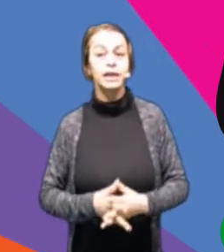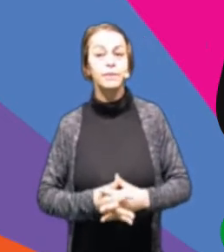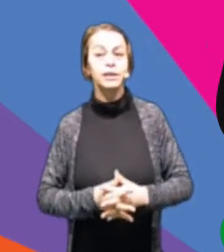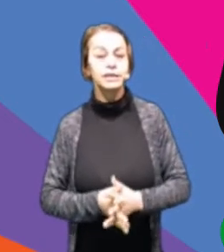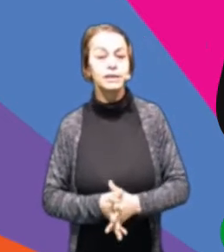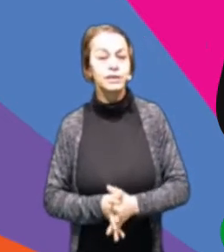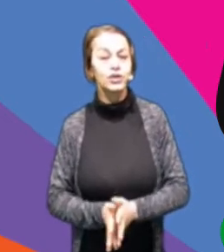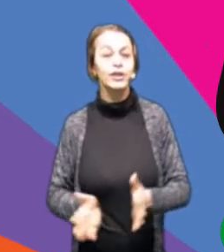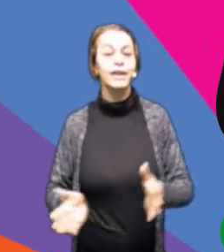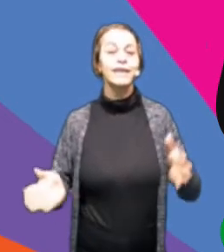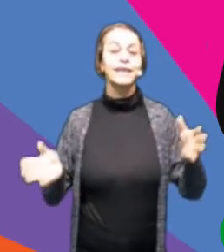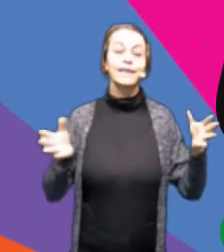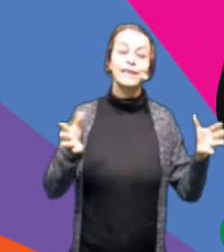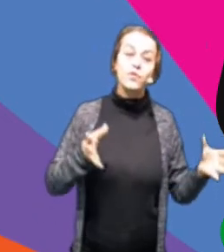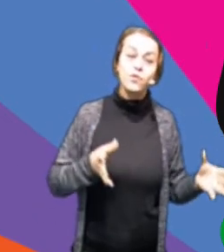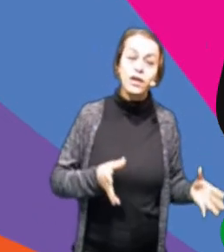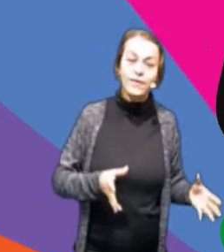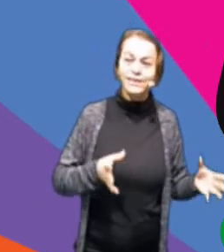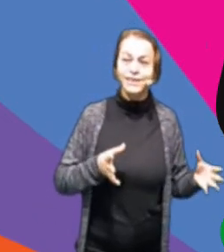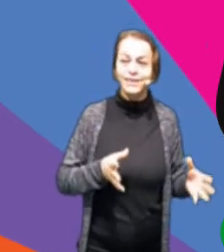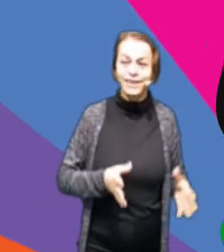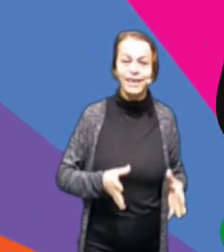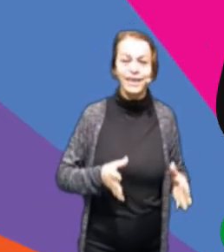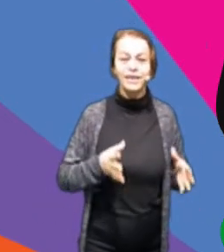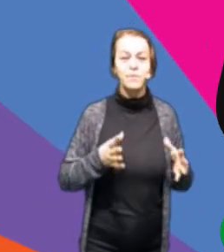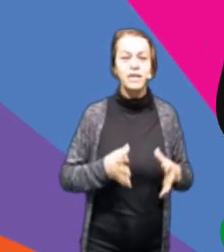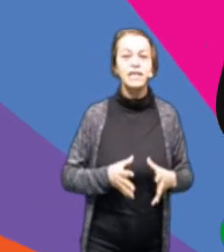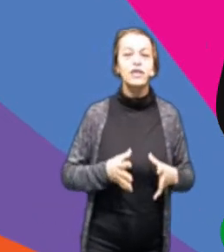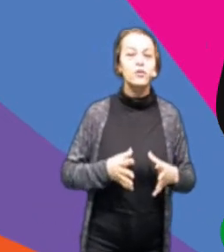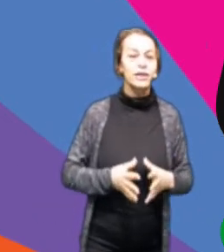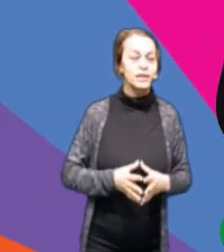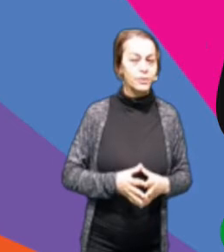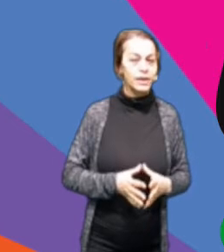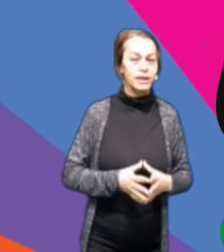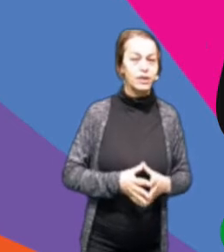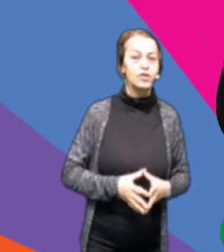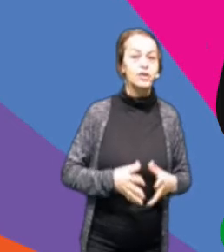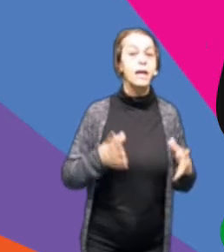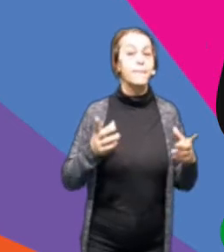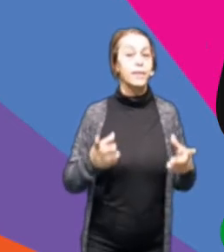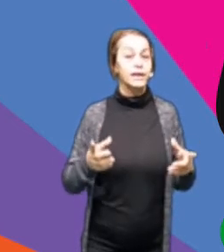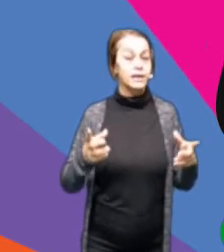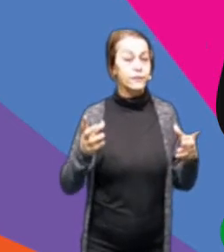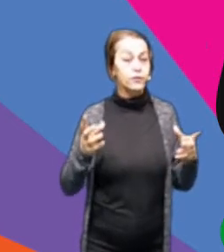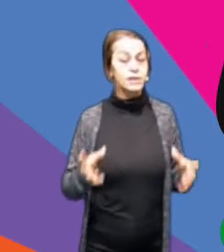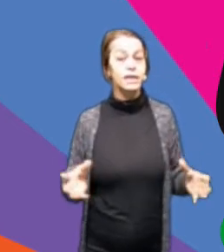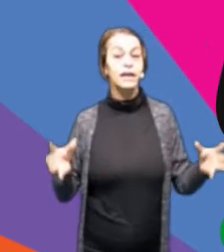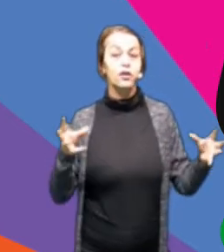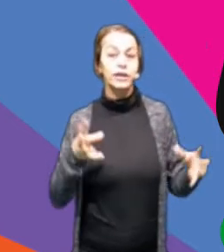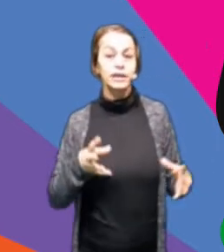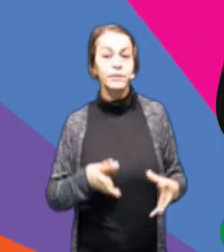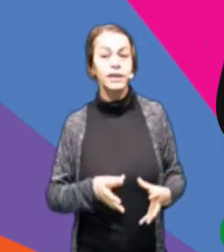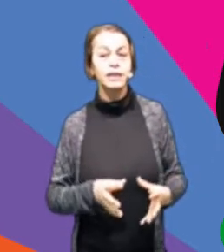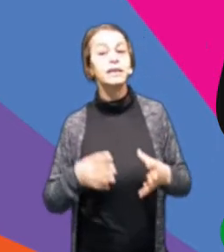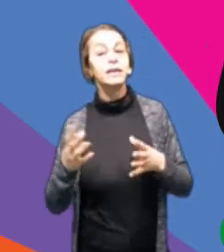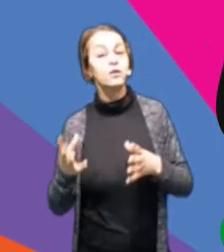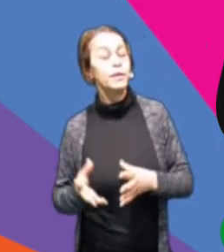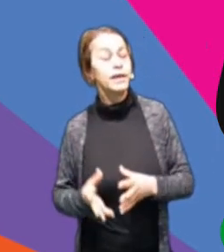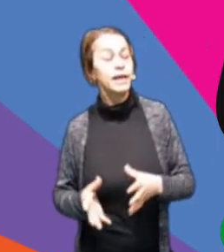la presentación de esta nueva estrategia de invierno 2022 para reforzar la conectividad